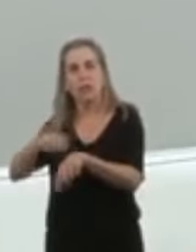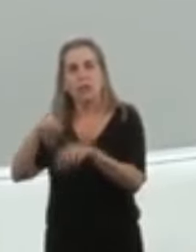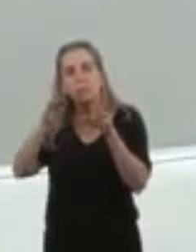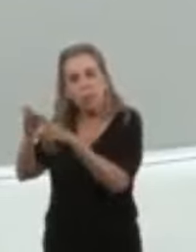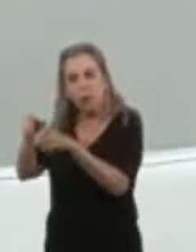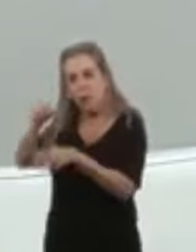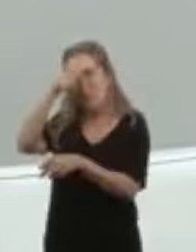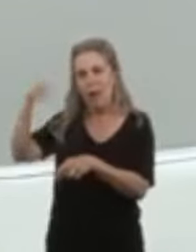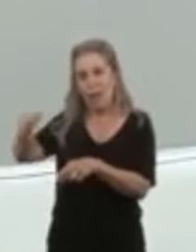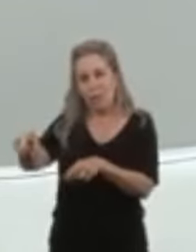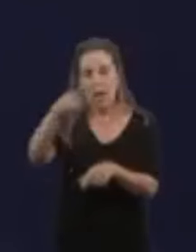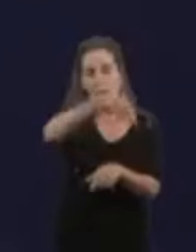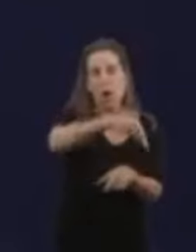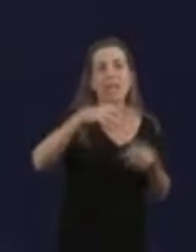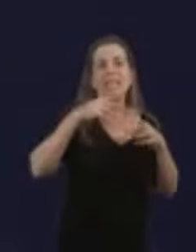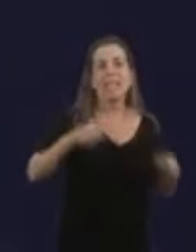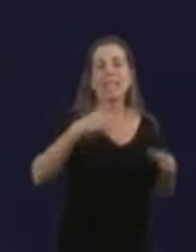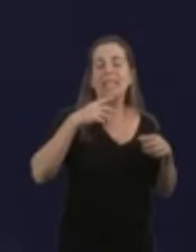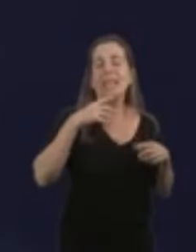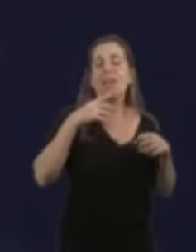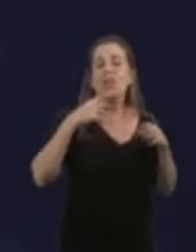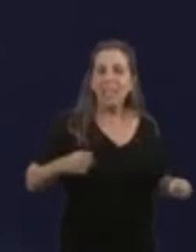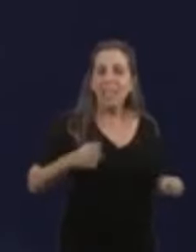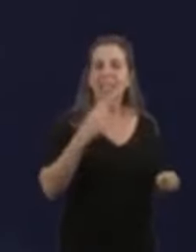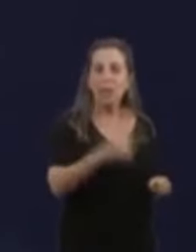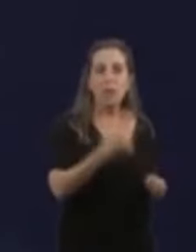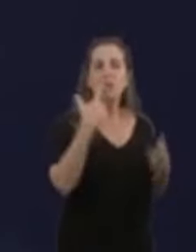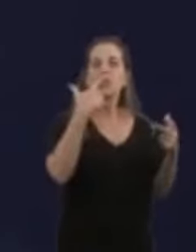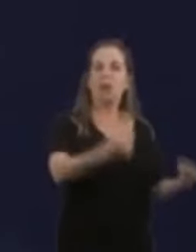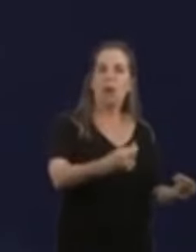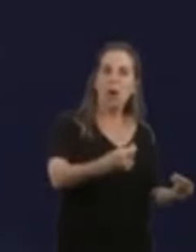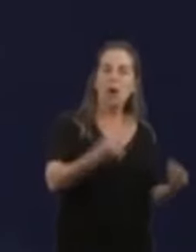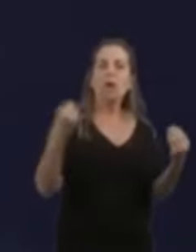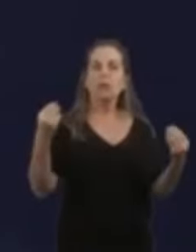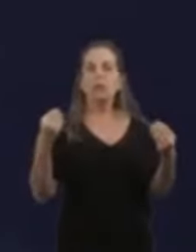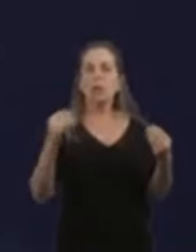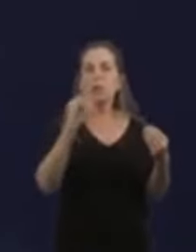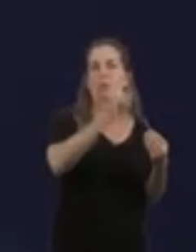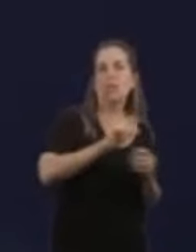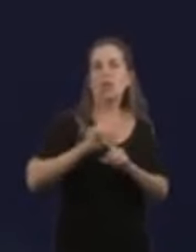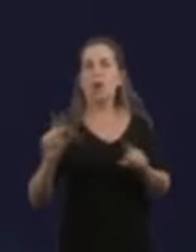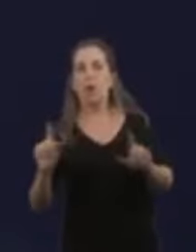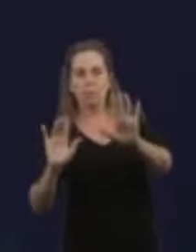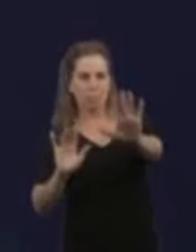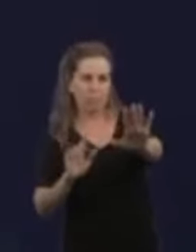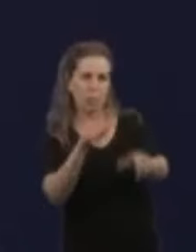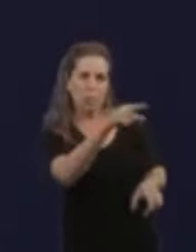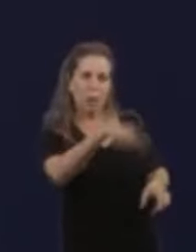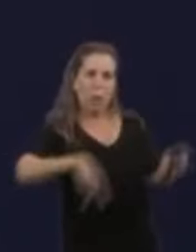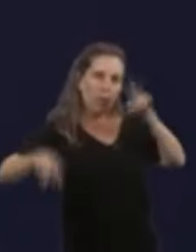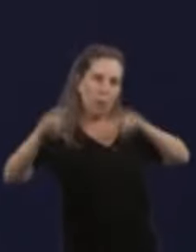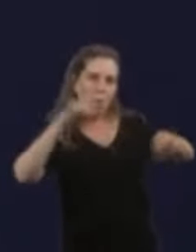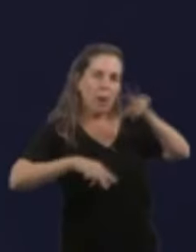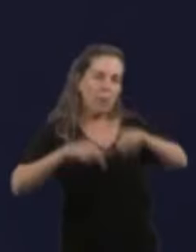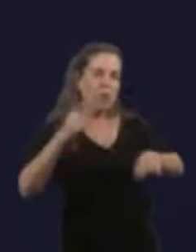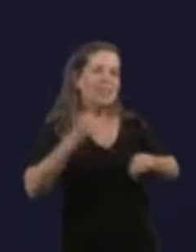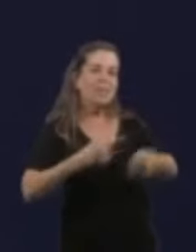a haber cortes programados Sí de todas maneras no hubo contradicción es es interesante porque siempre buscan ustedes el el